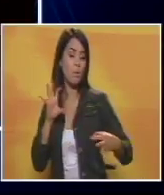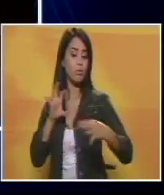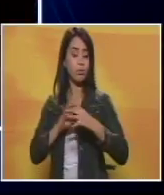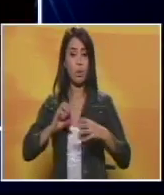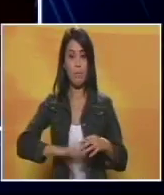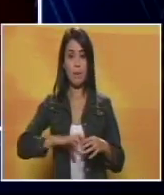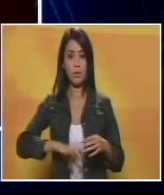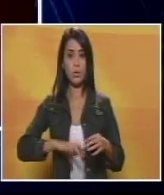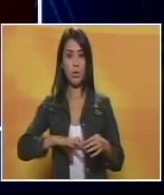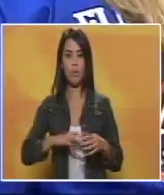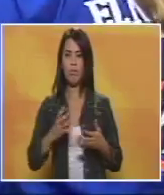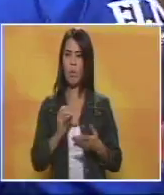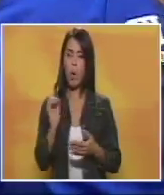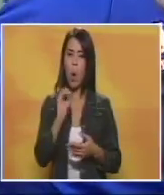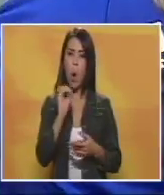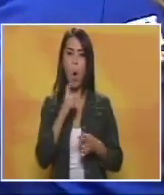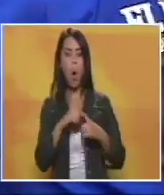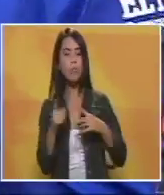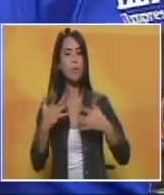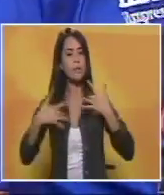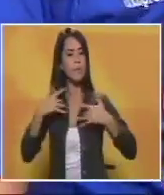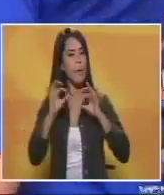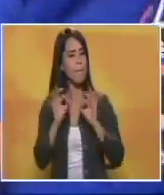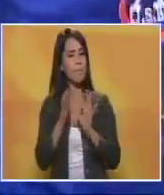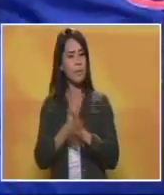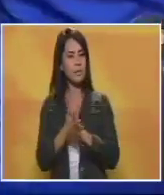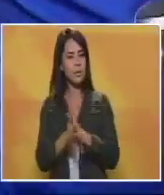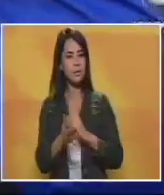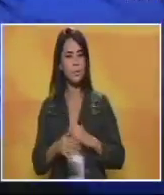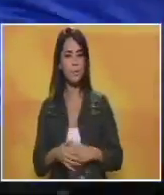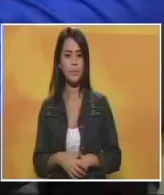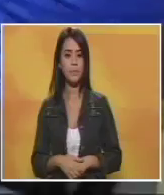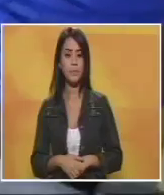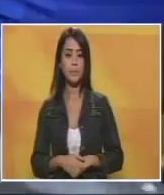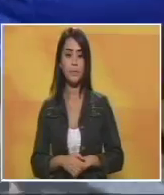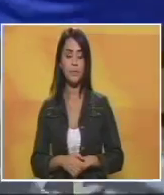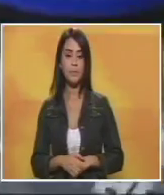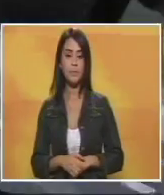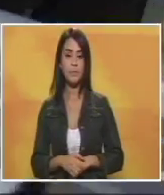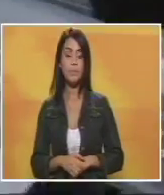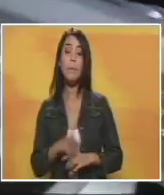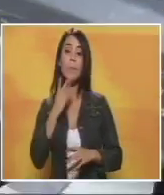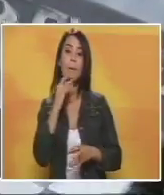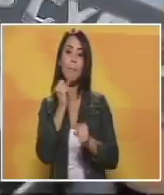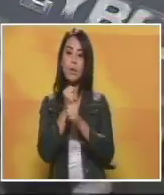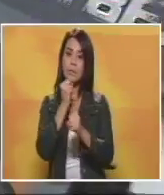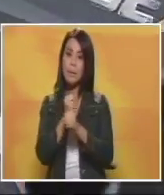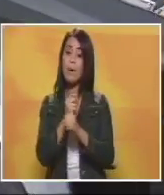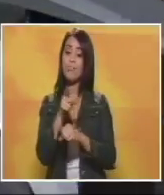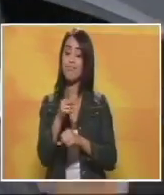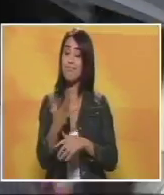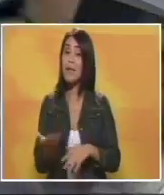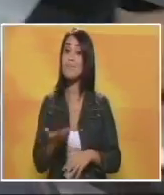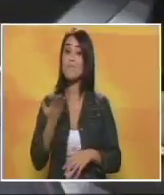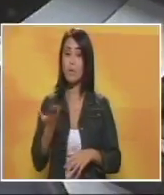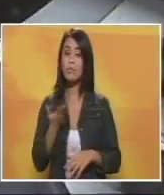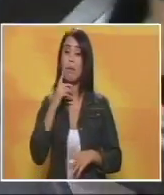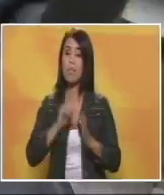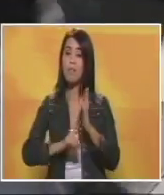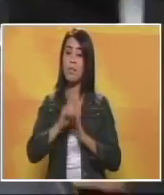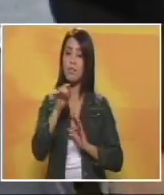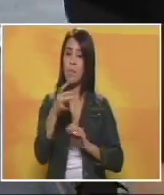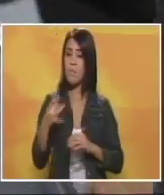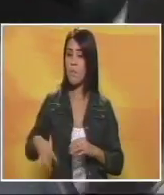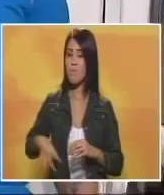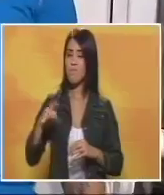de las mujeres o con alguna actividad específica. En la mayoría de los casos el ambiente laboral juega un papel fundamental en el desarrollo de